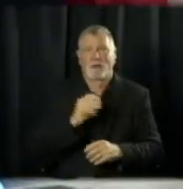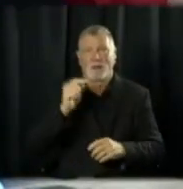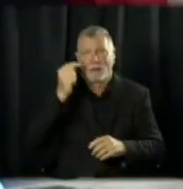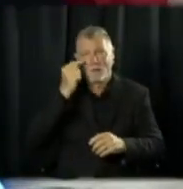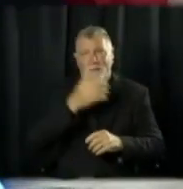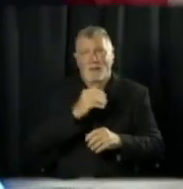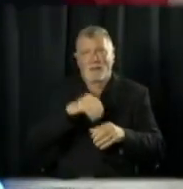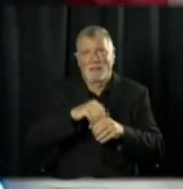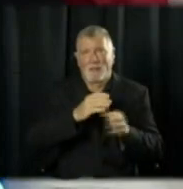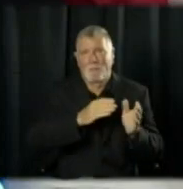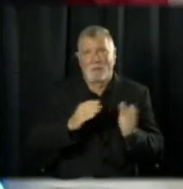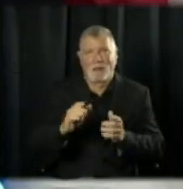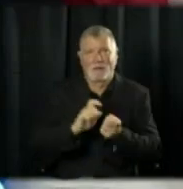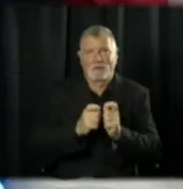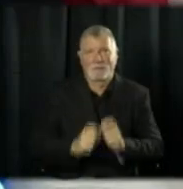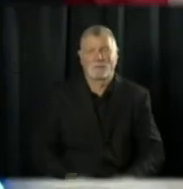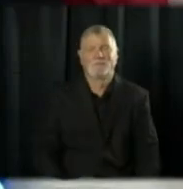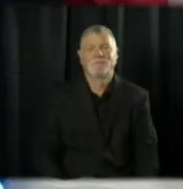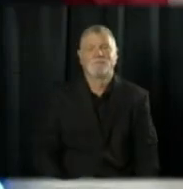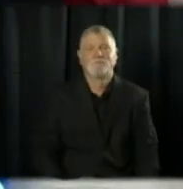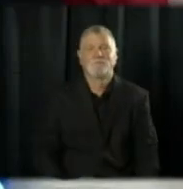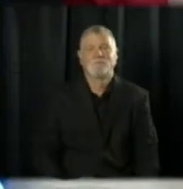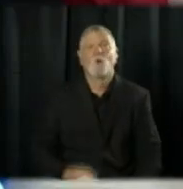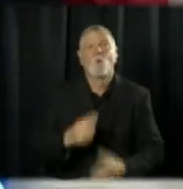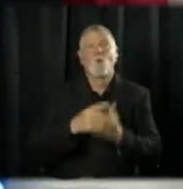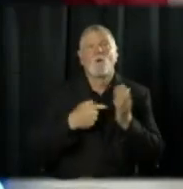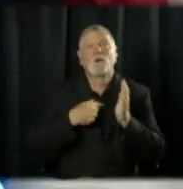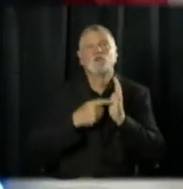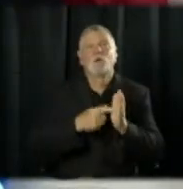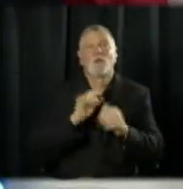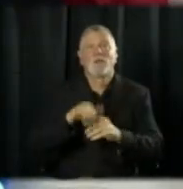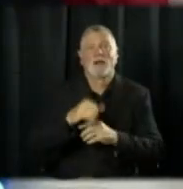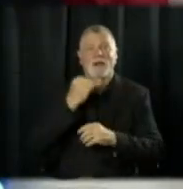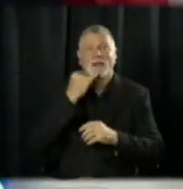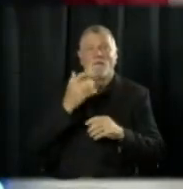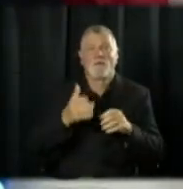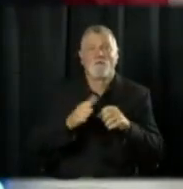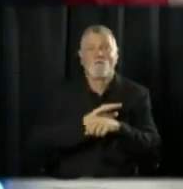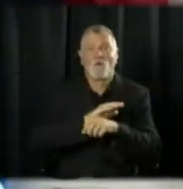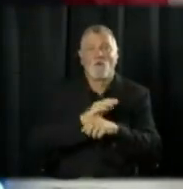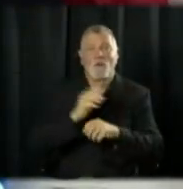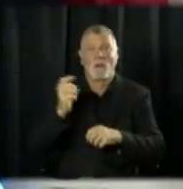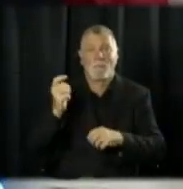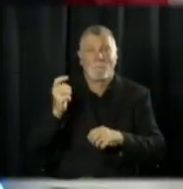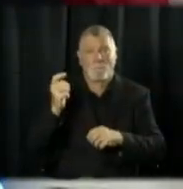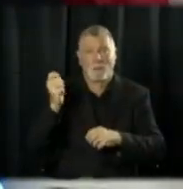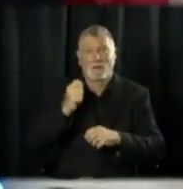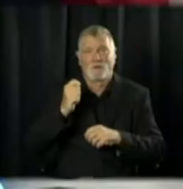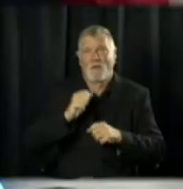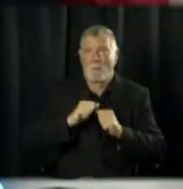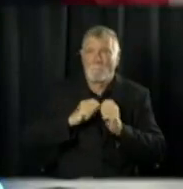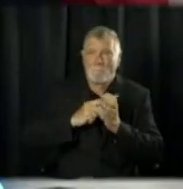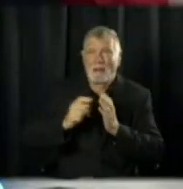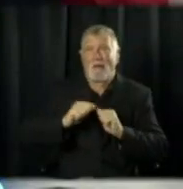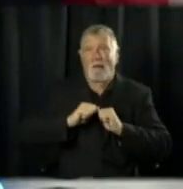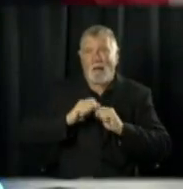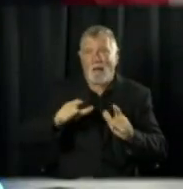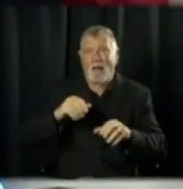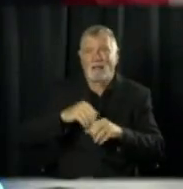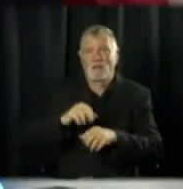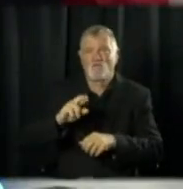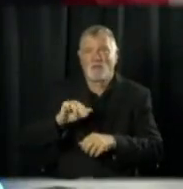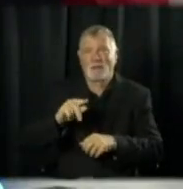la ayuda de PREPA y del gobierno en ese plan de ajuste. Lo que mostramos fue que si